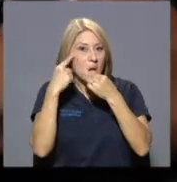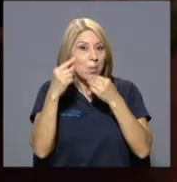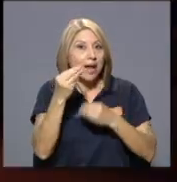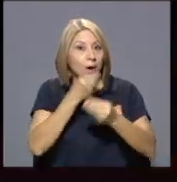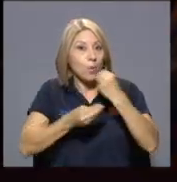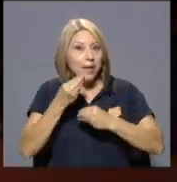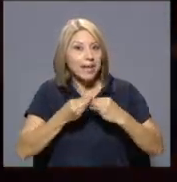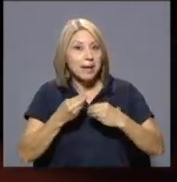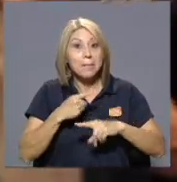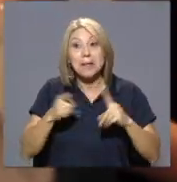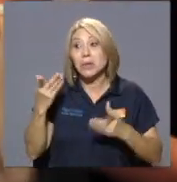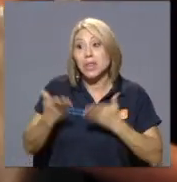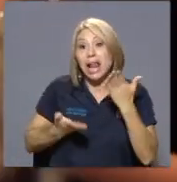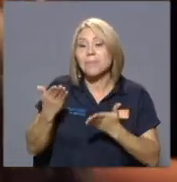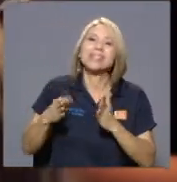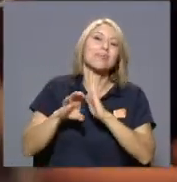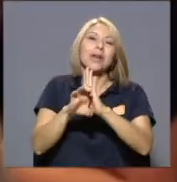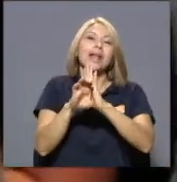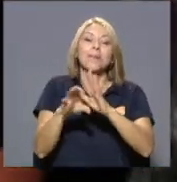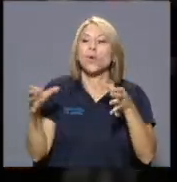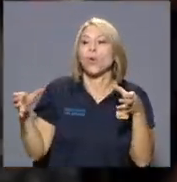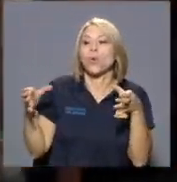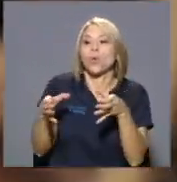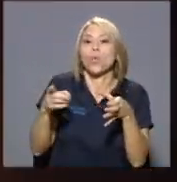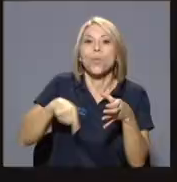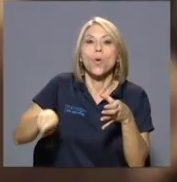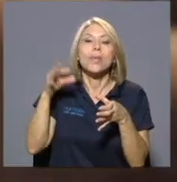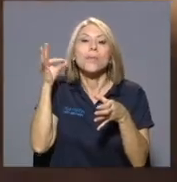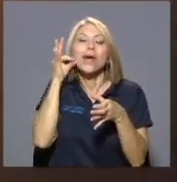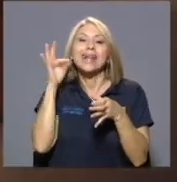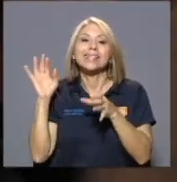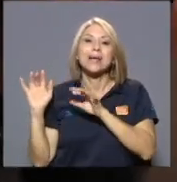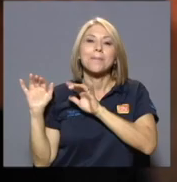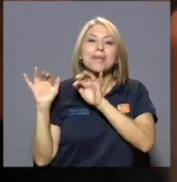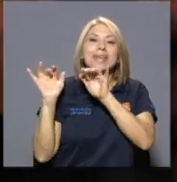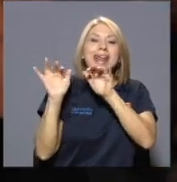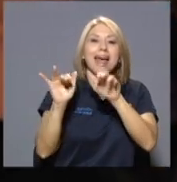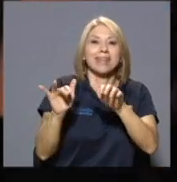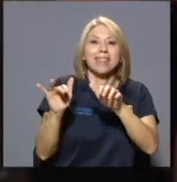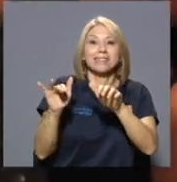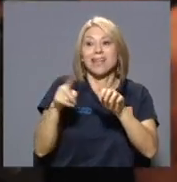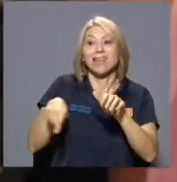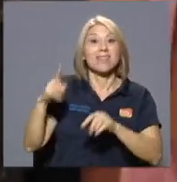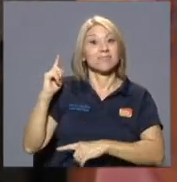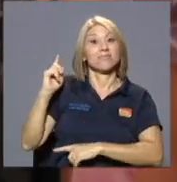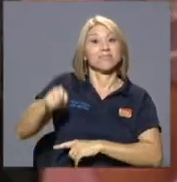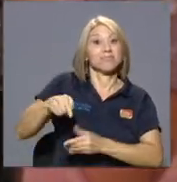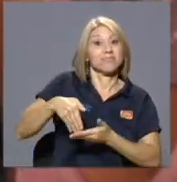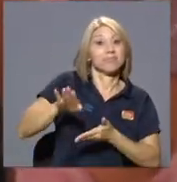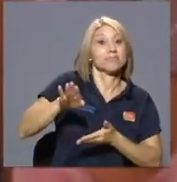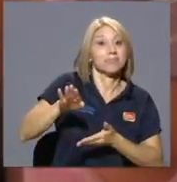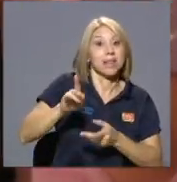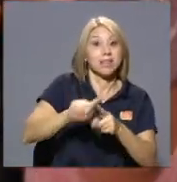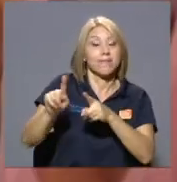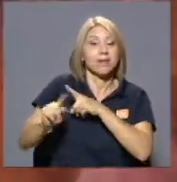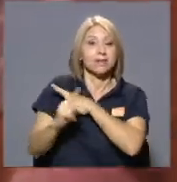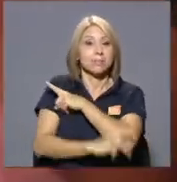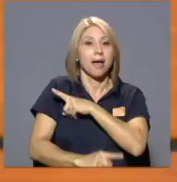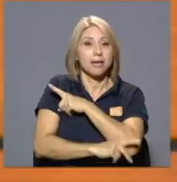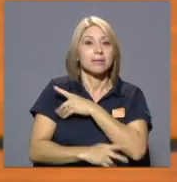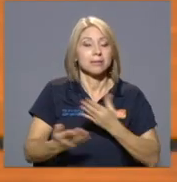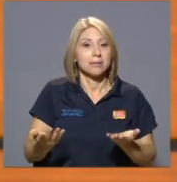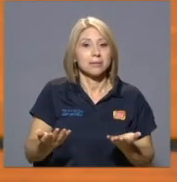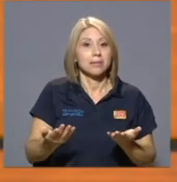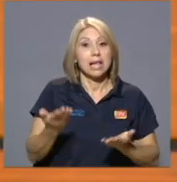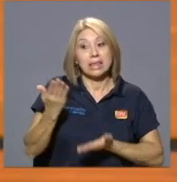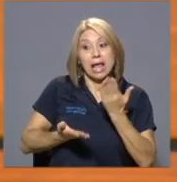caravana de mujeres migrantes que viene entrando por lo que son conflictos forzados con diferentes países, como lo mencionó la compañera, que